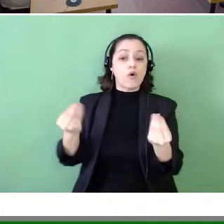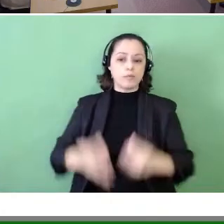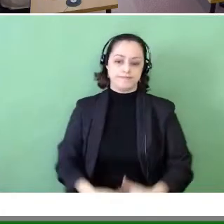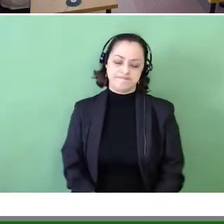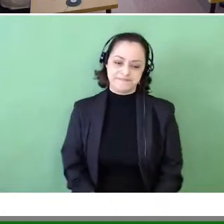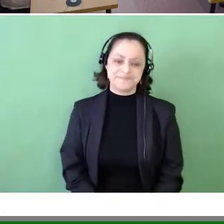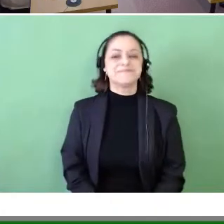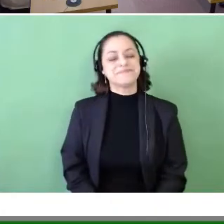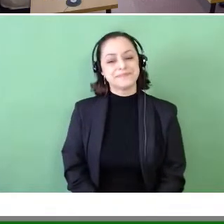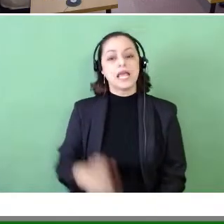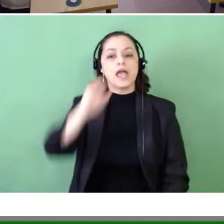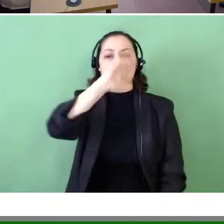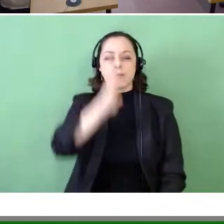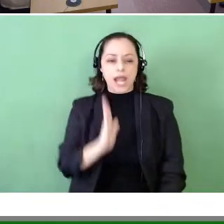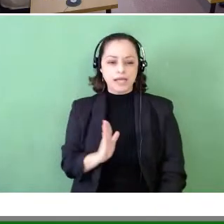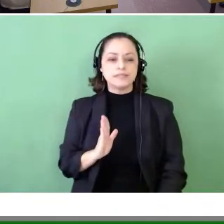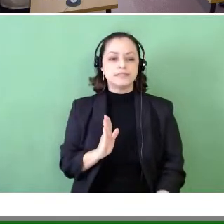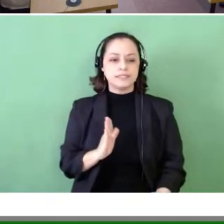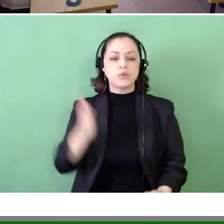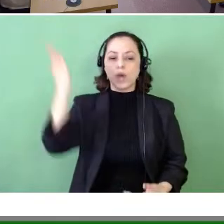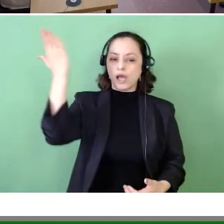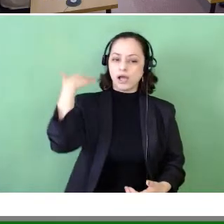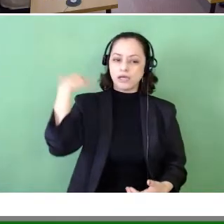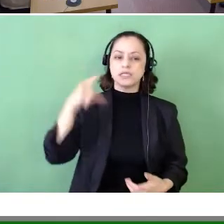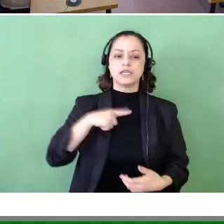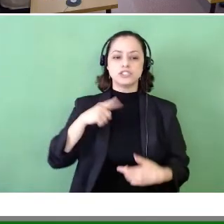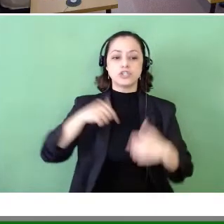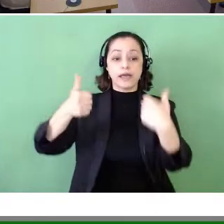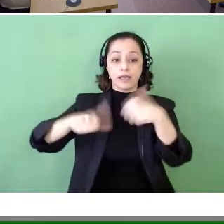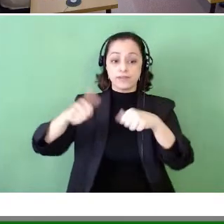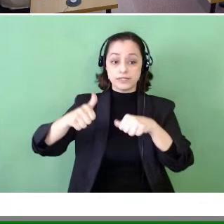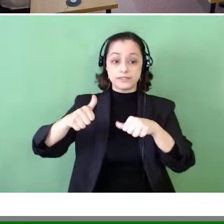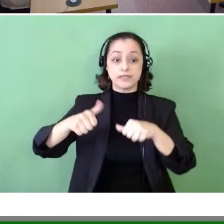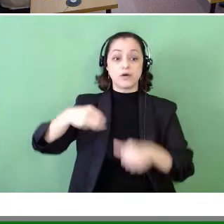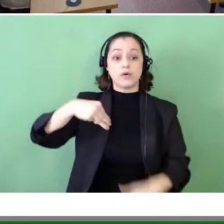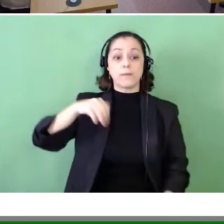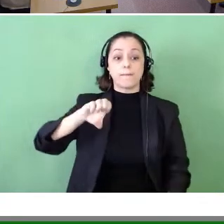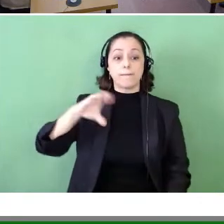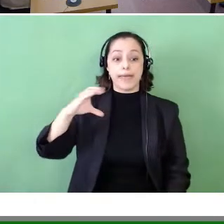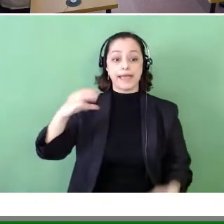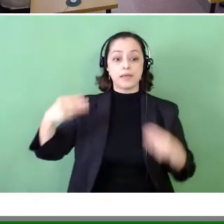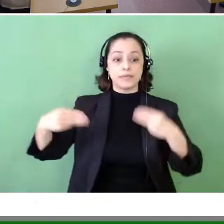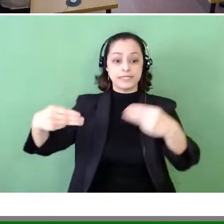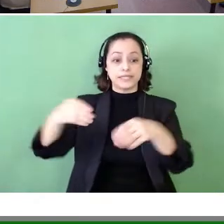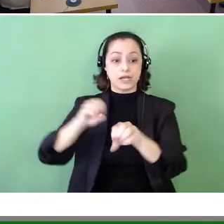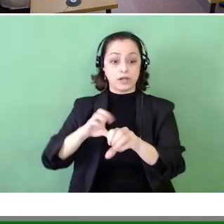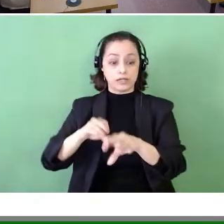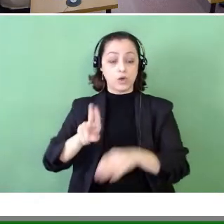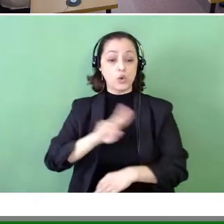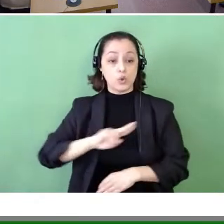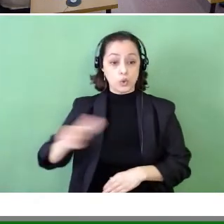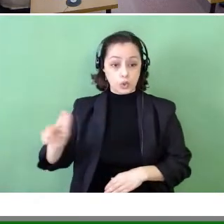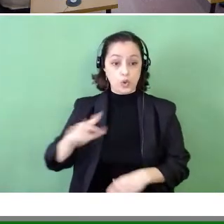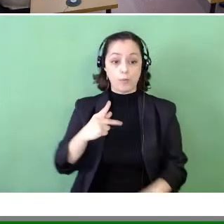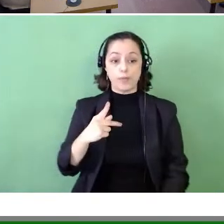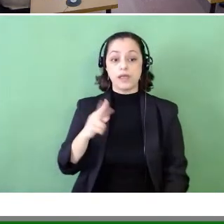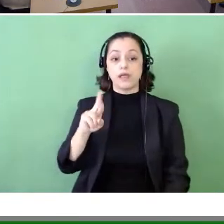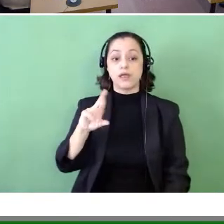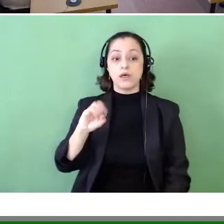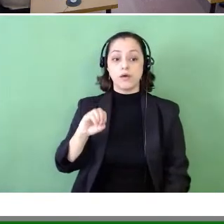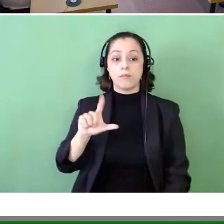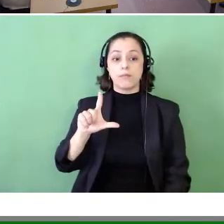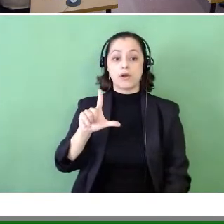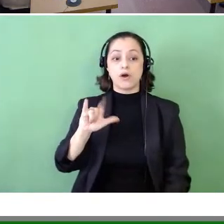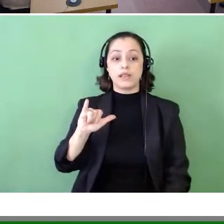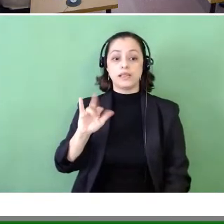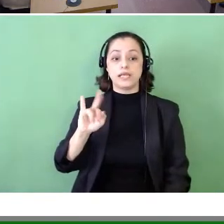Brasil había una evaluación del Ministerio de Educación que llamaba ProLibras. Esto ocurrió desde 2005